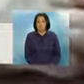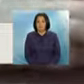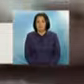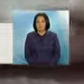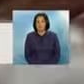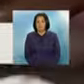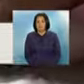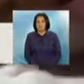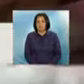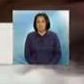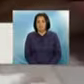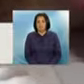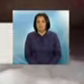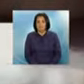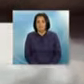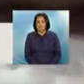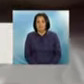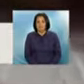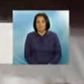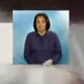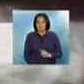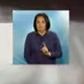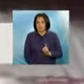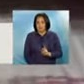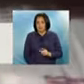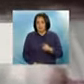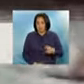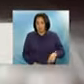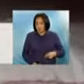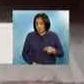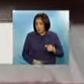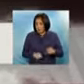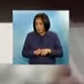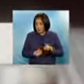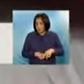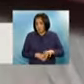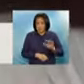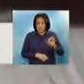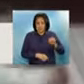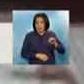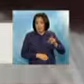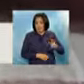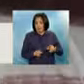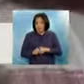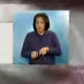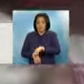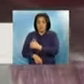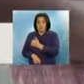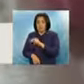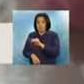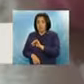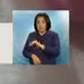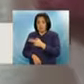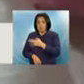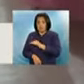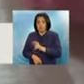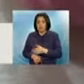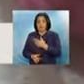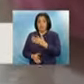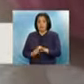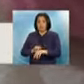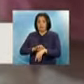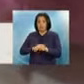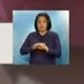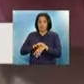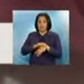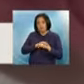Él es un perro muy, muy atleta, por lo tanto... Al igual que campeón, Manchita sabe lo que es bueno. Unos